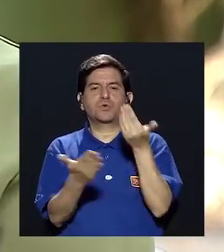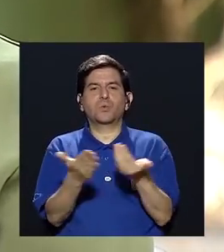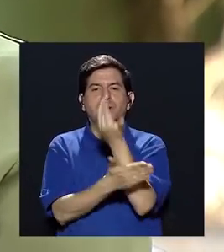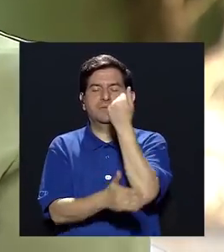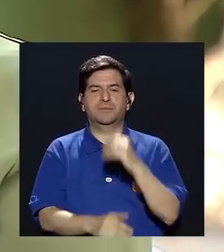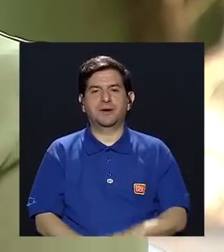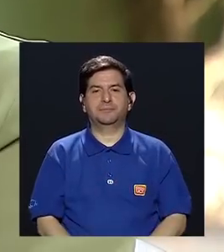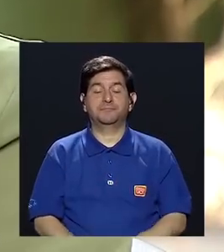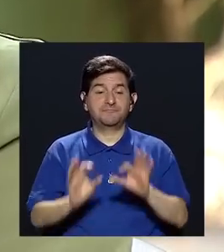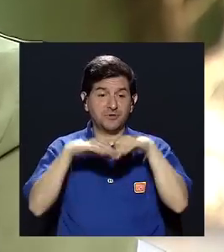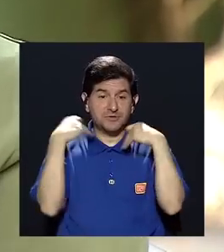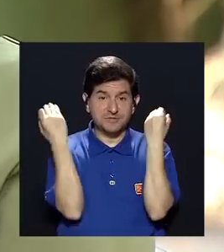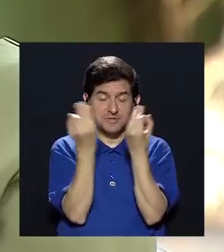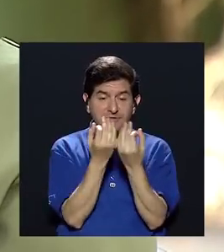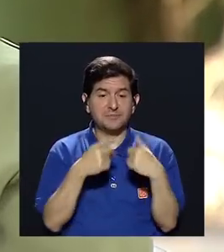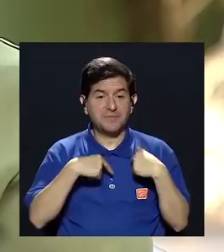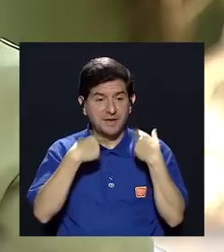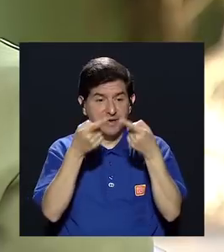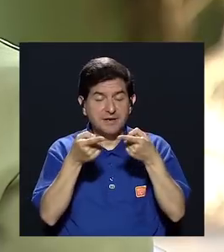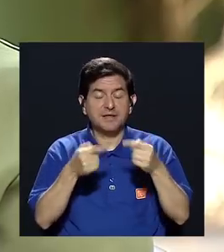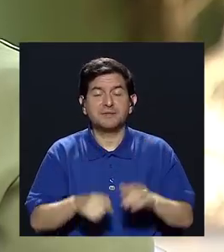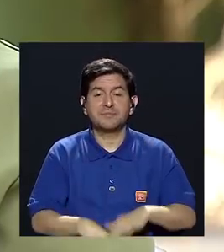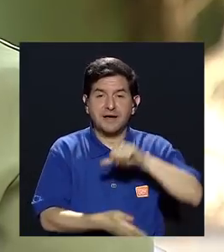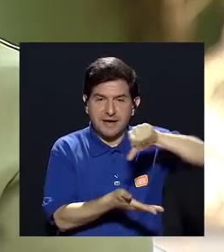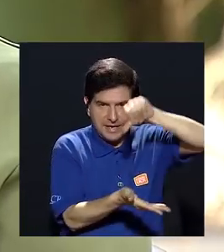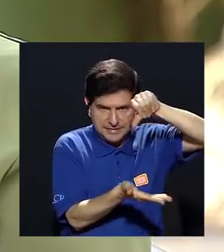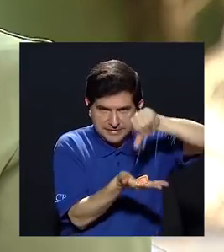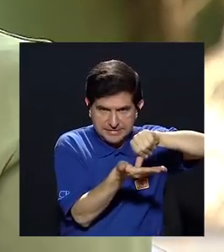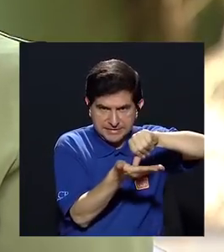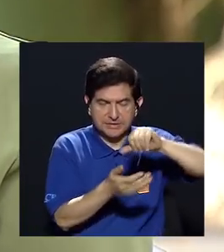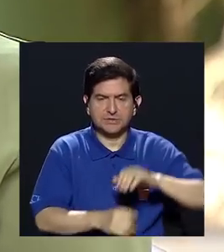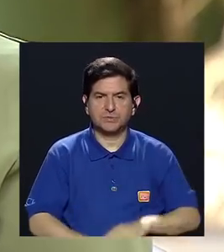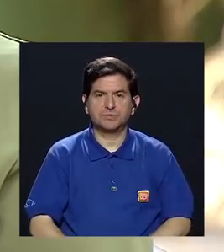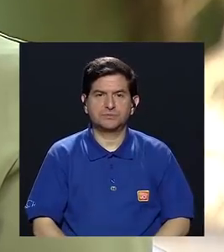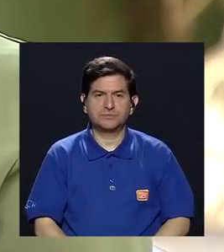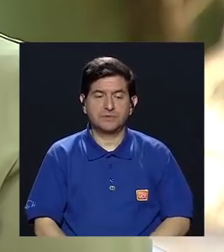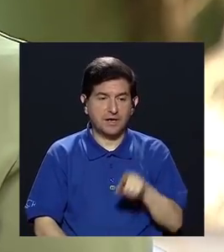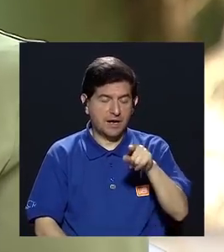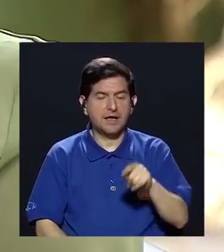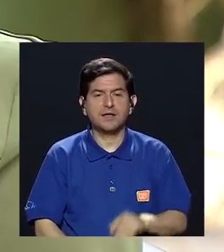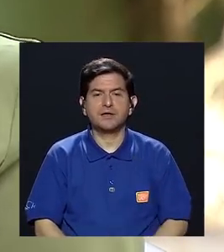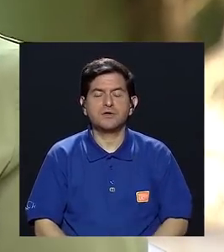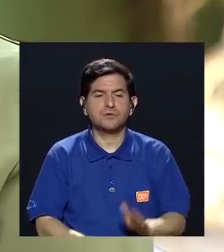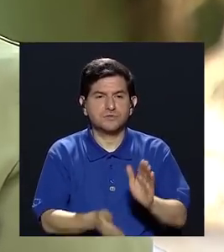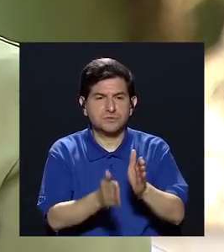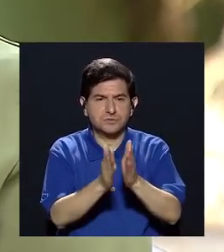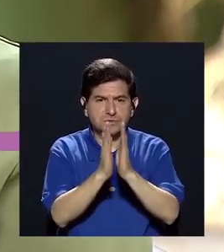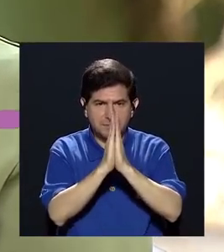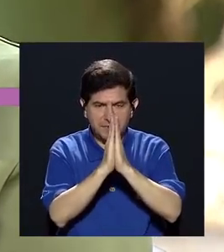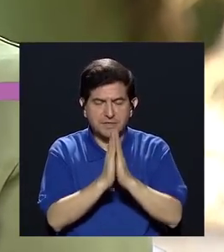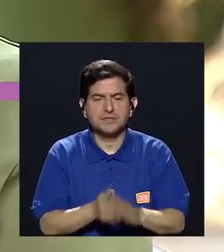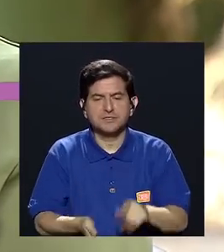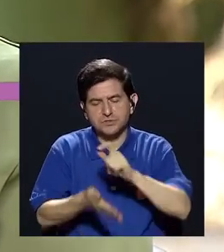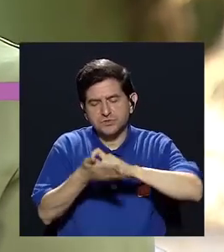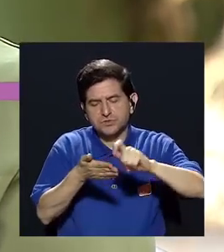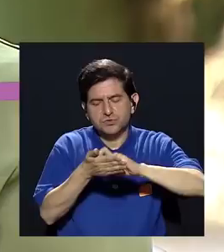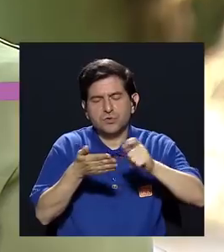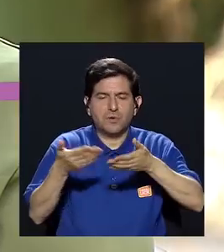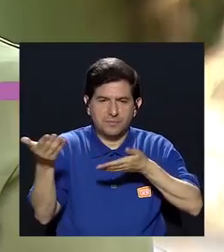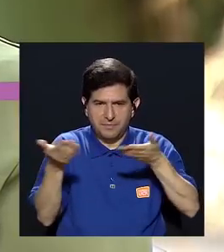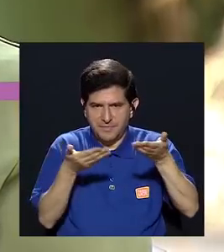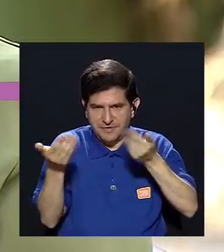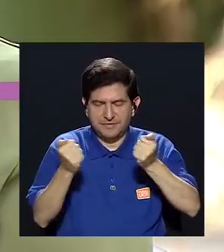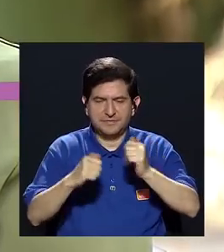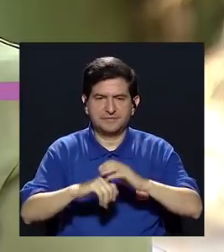nuevas. Entonces las familias se acercan a los establecimientos y llenan una solicitud de